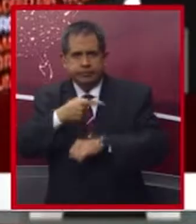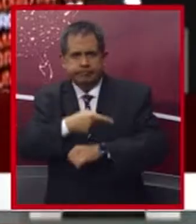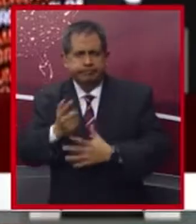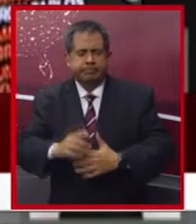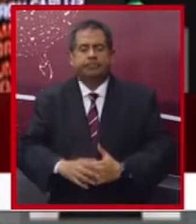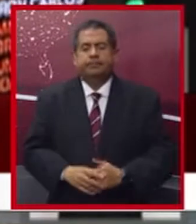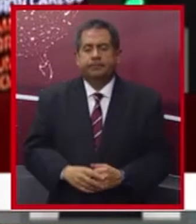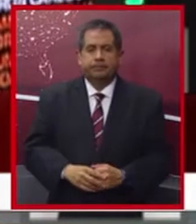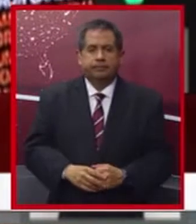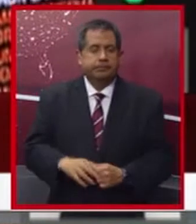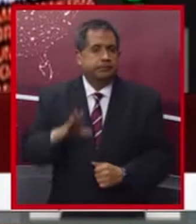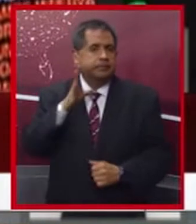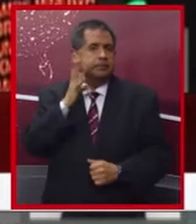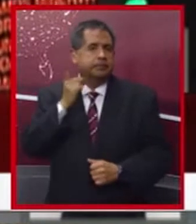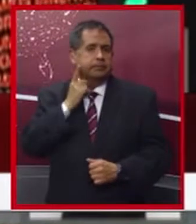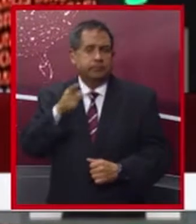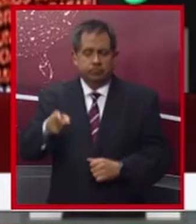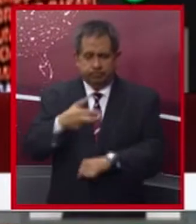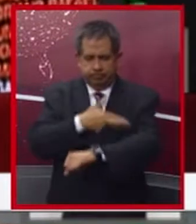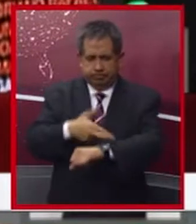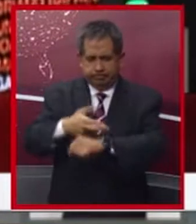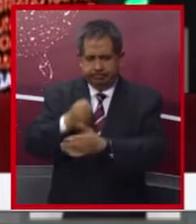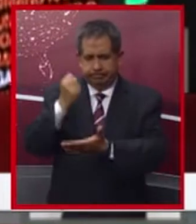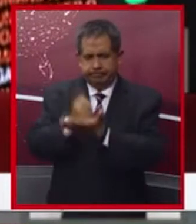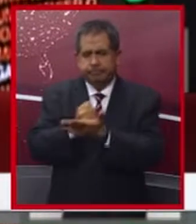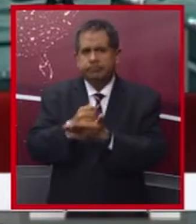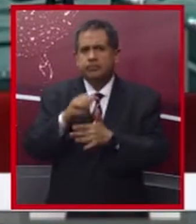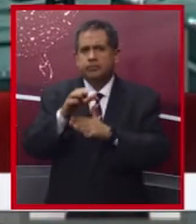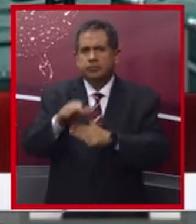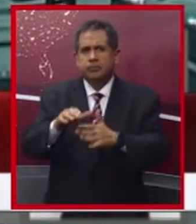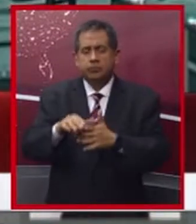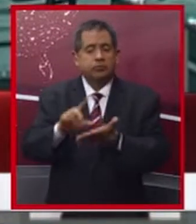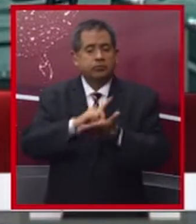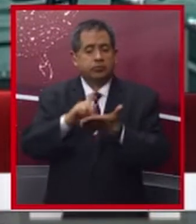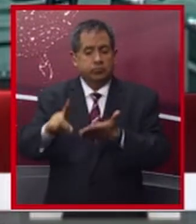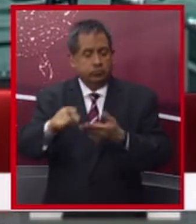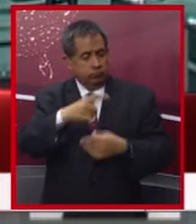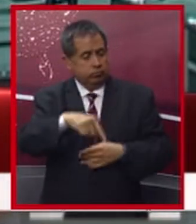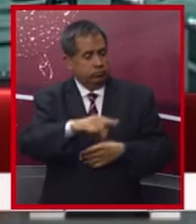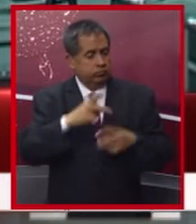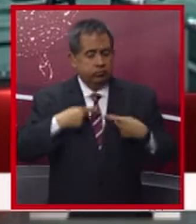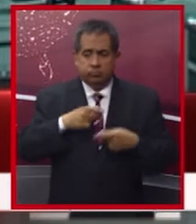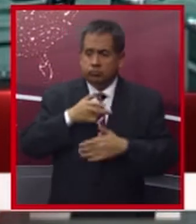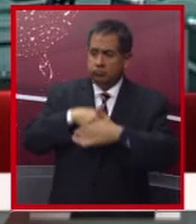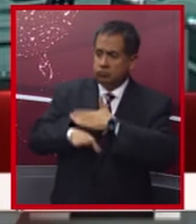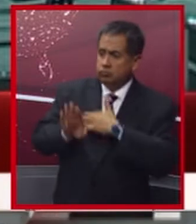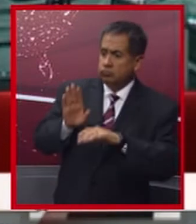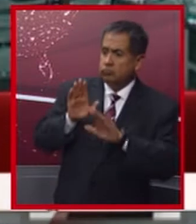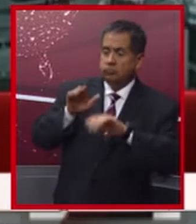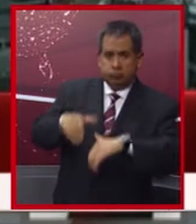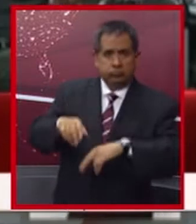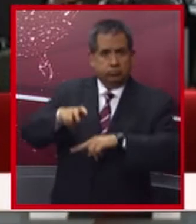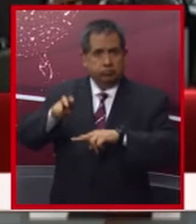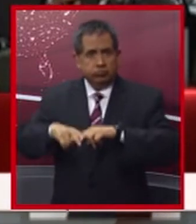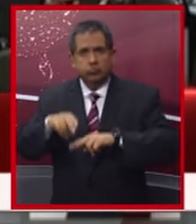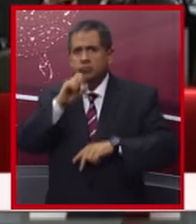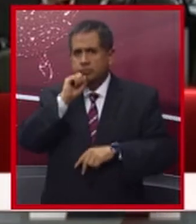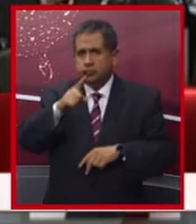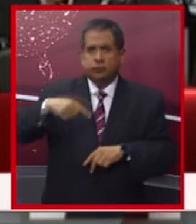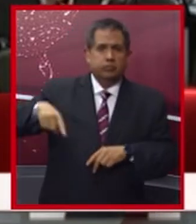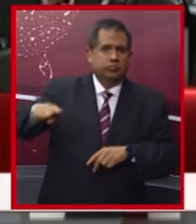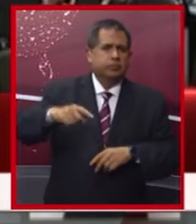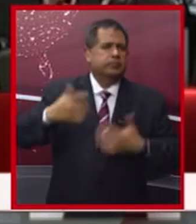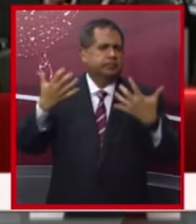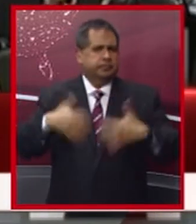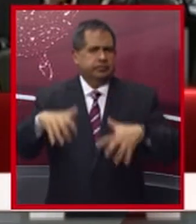Cámara de Diputados aprobó reformas a la Ley de Aviación Civil para establecer los derechos de los pasajeros de aerolíneas, así como las obligaciones de los